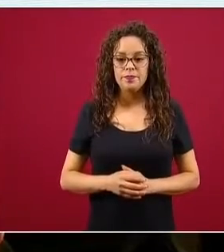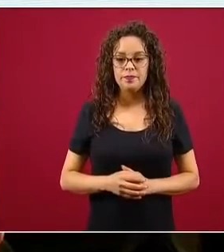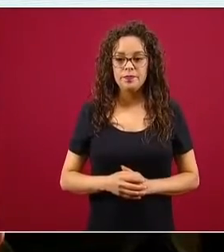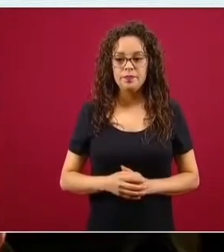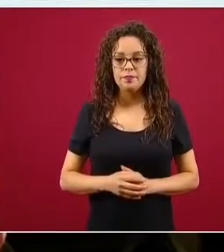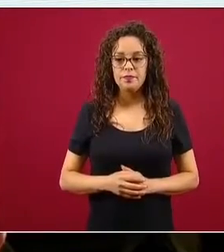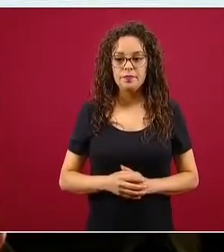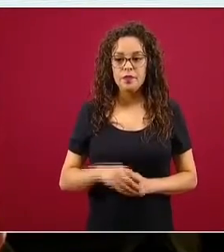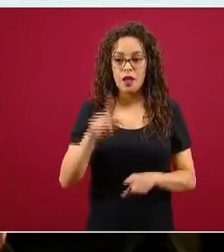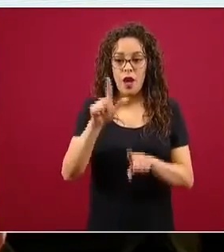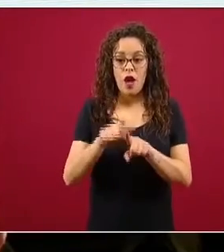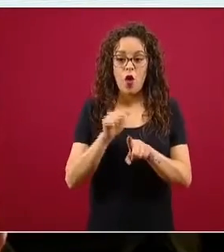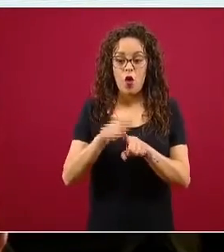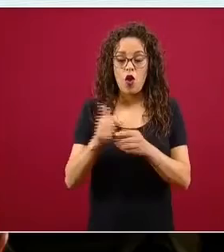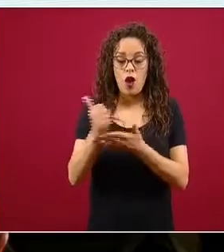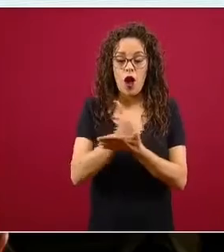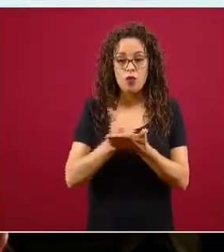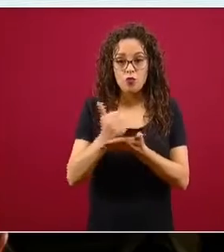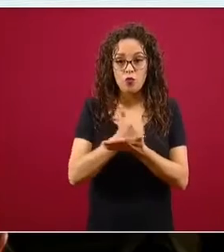que tenemos en color azul